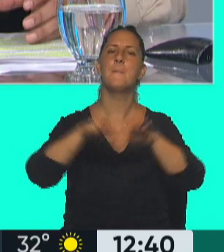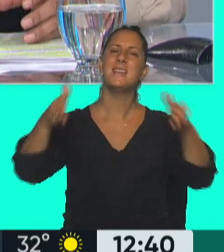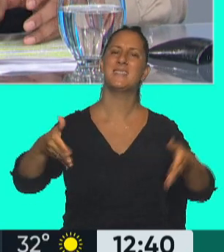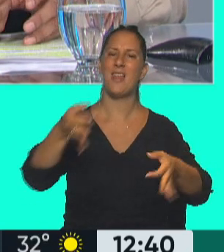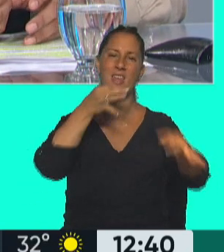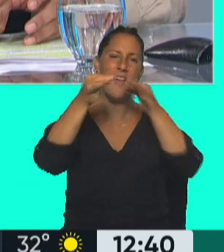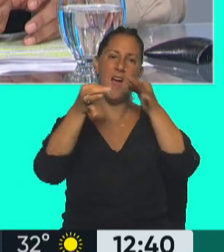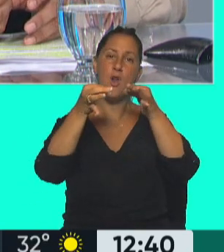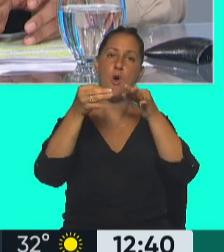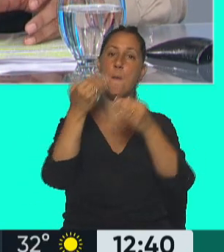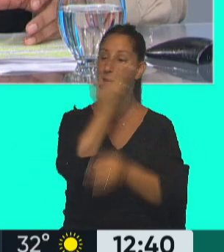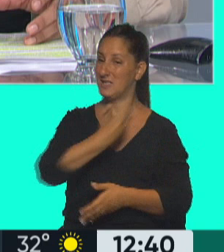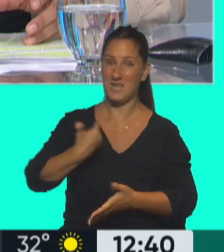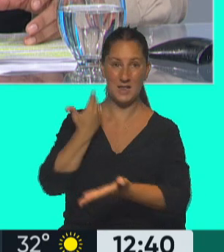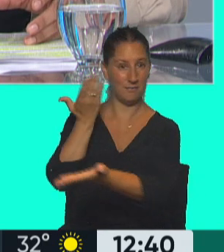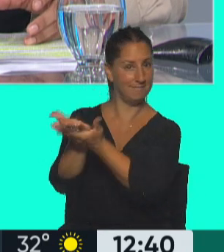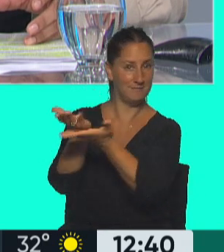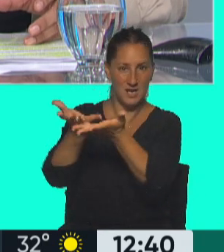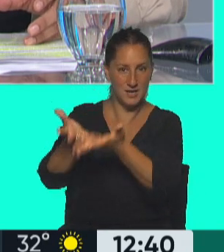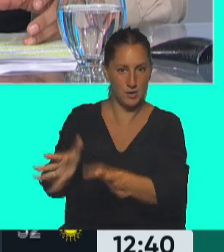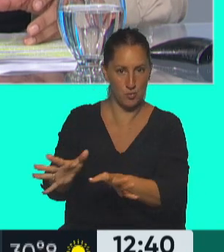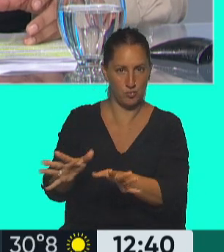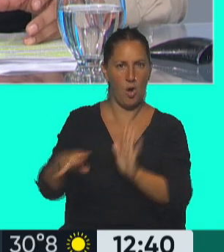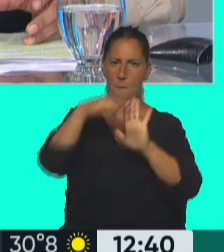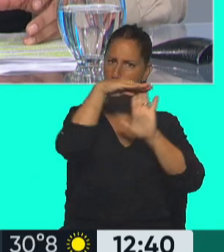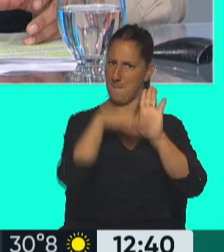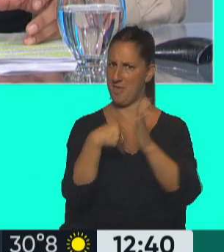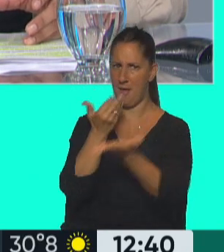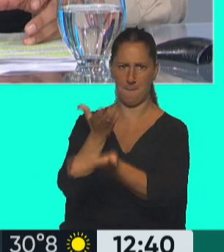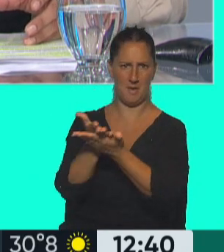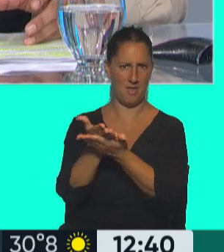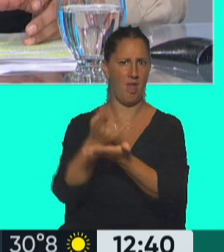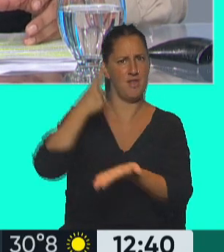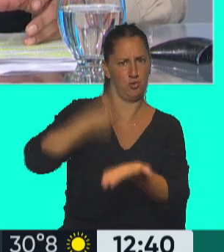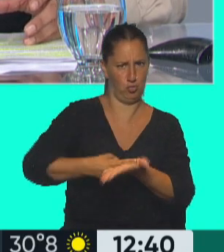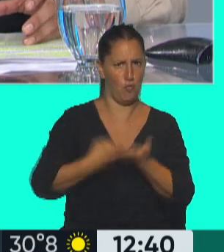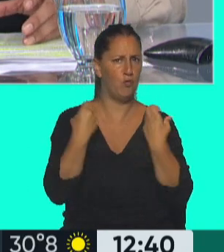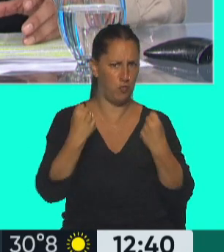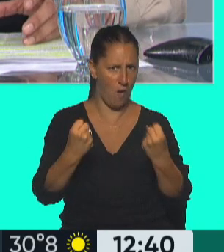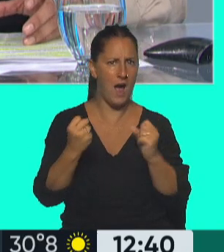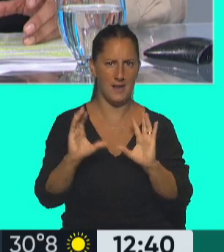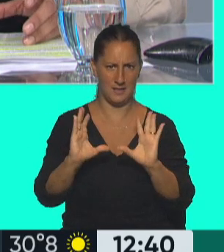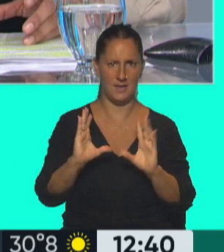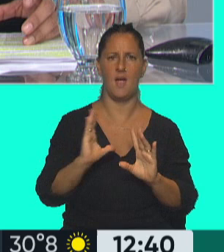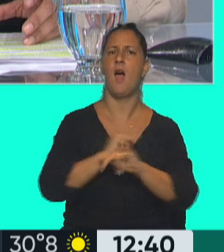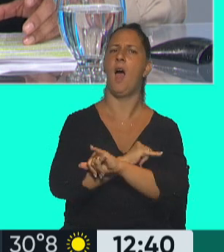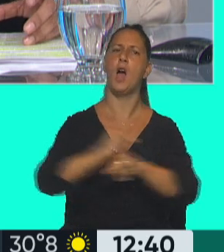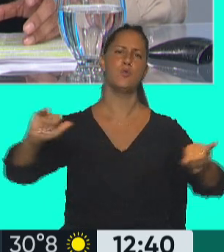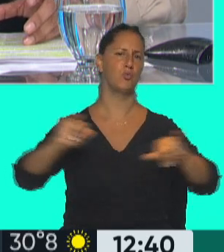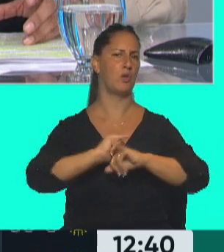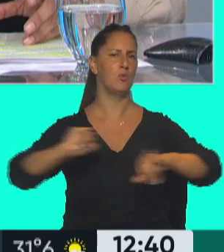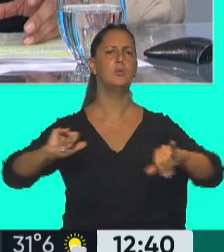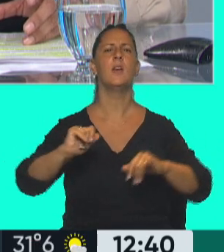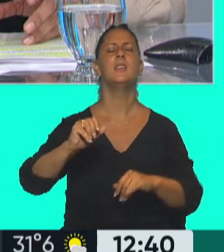piden la renuncia del presidente, son todas medidas muy fuertes, ¿no? Decisiones que ellos anuncian, le piden